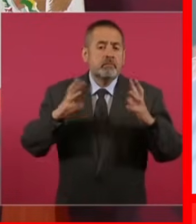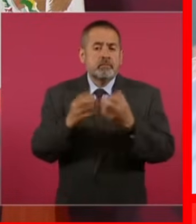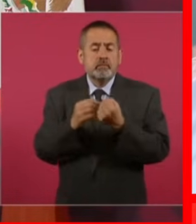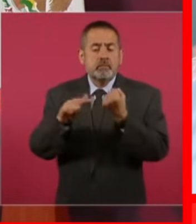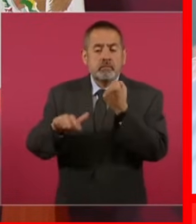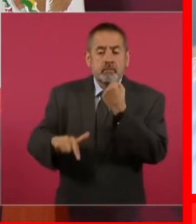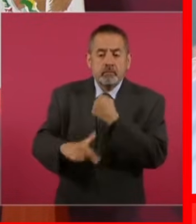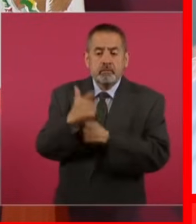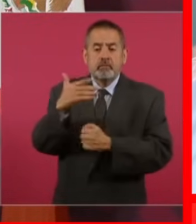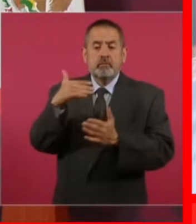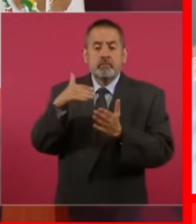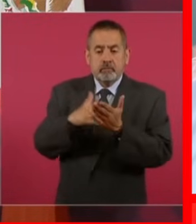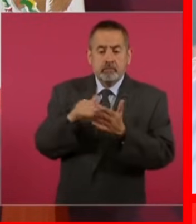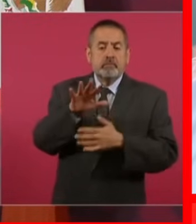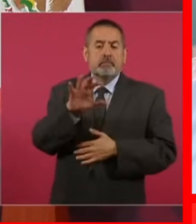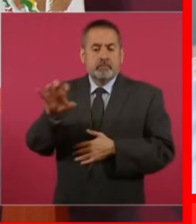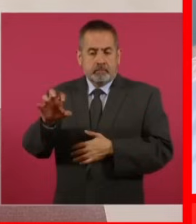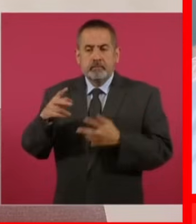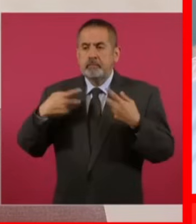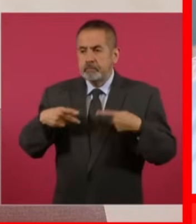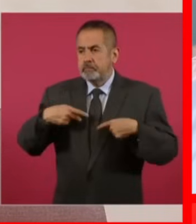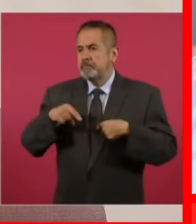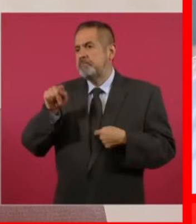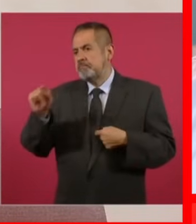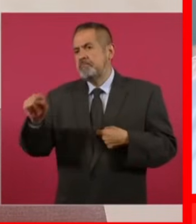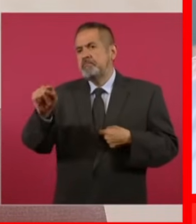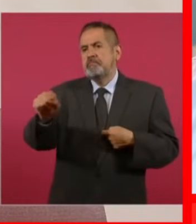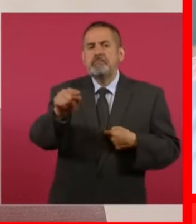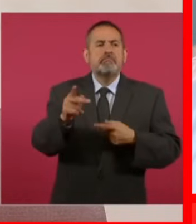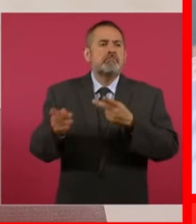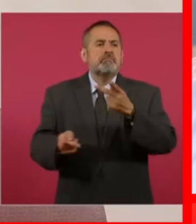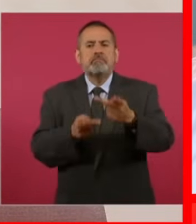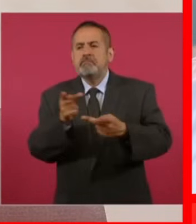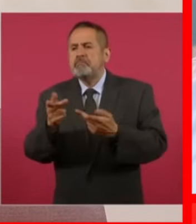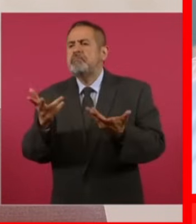12.500 ciudadanos